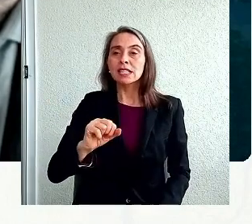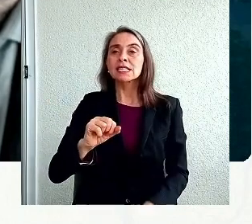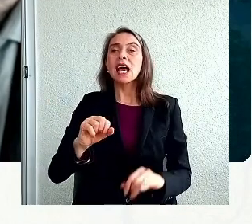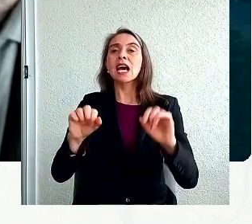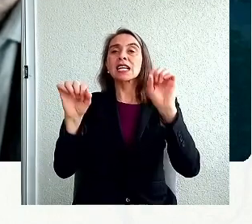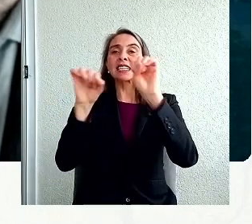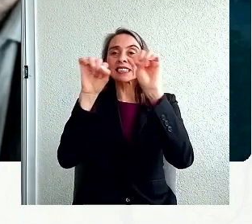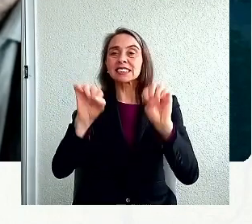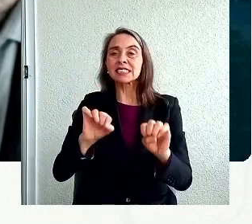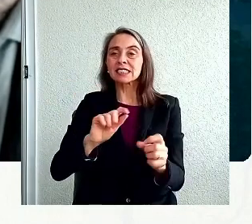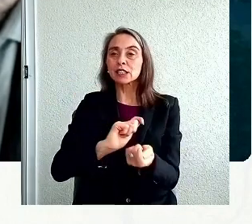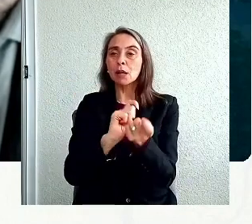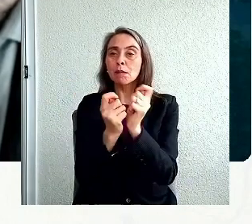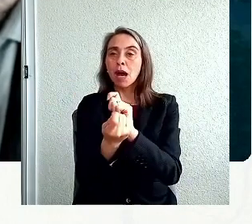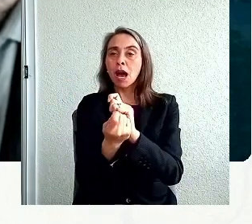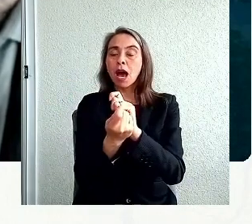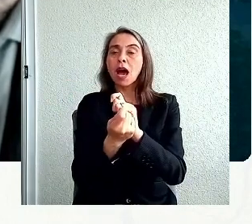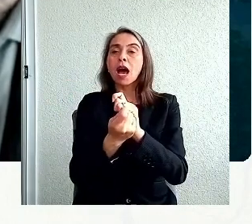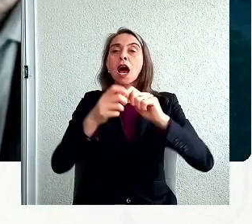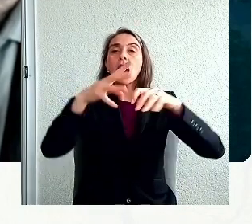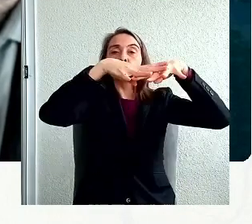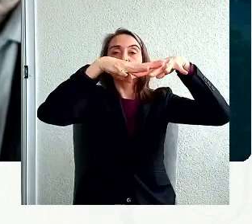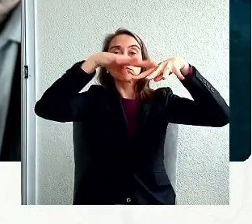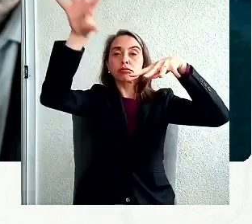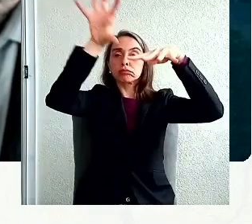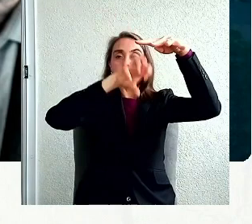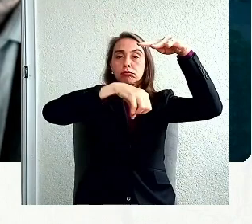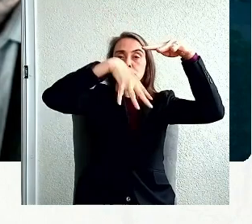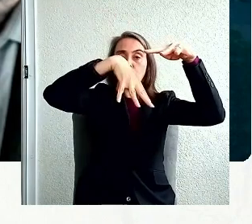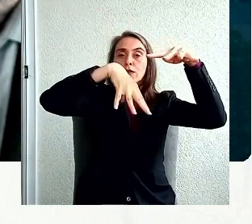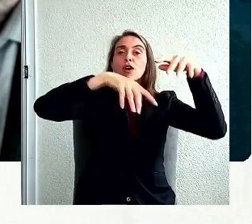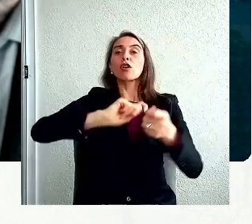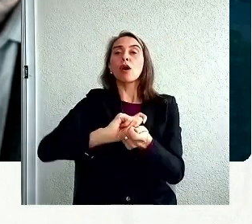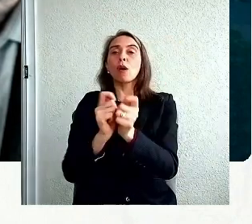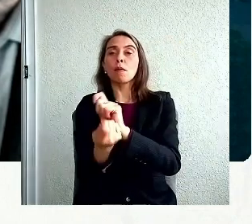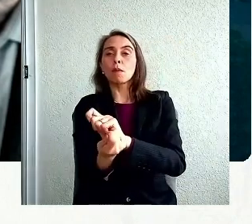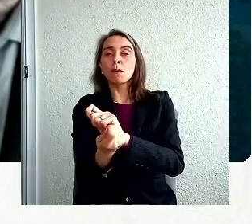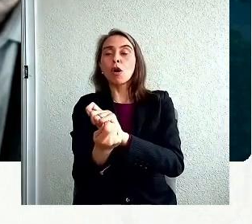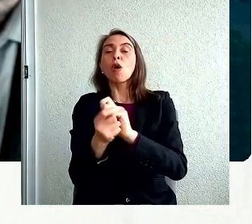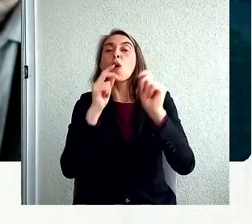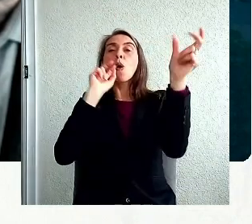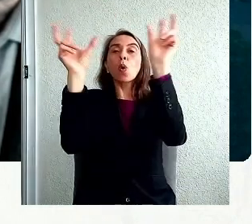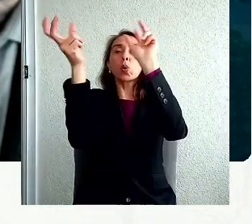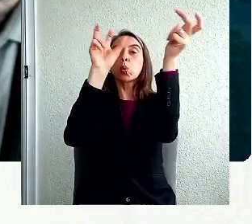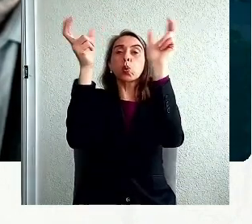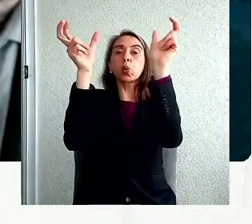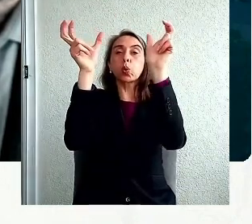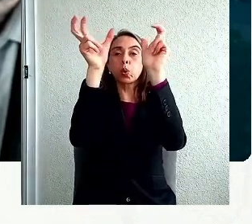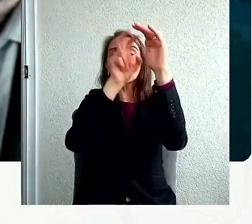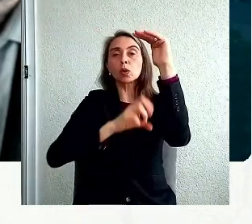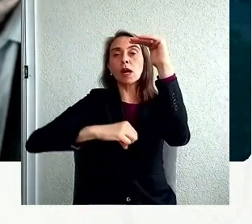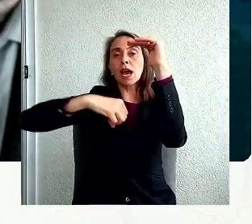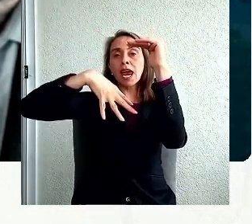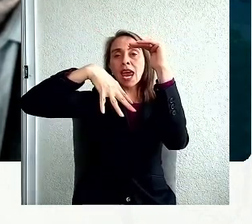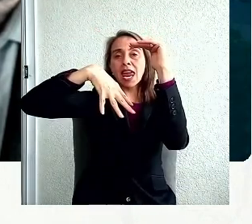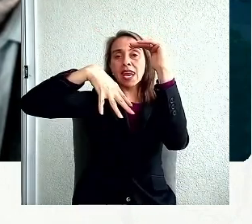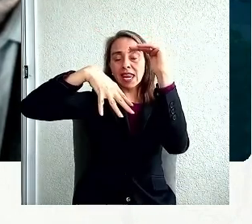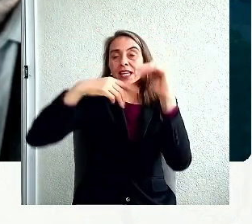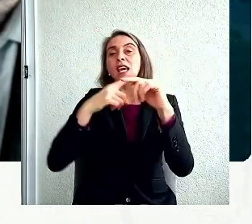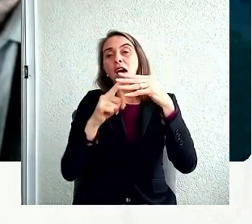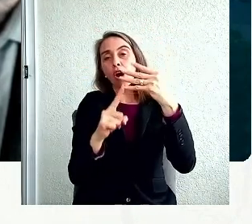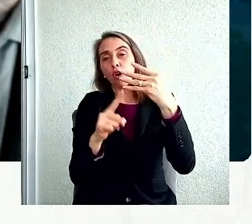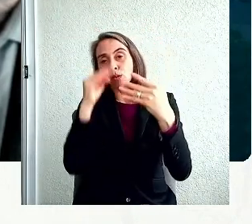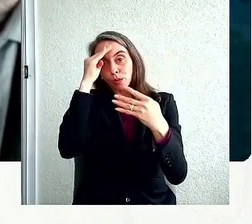los sistemas de conversión de energía eólica, entre otras áreas, por supuesto. El doctor Couro, por favor, ahora